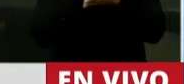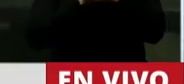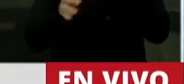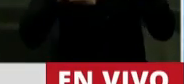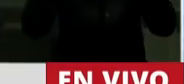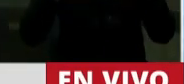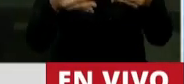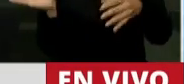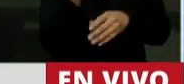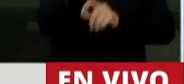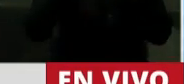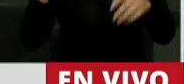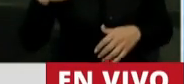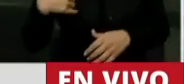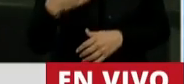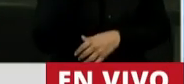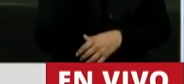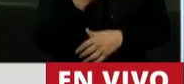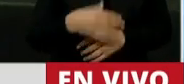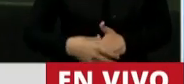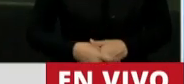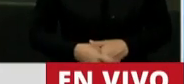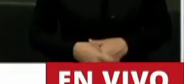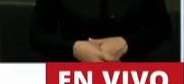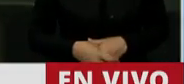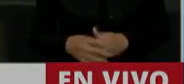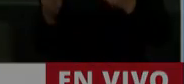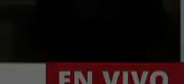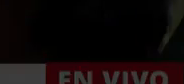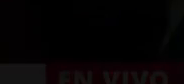para todos los argentinos. Muchas gracias. Gracias, diputado.